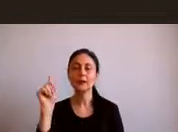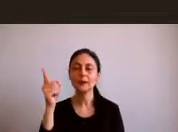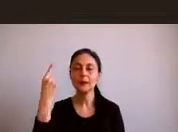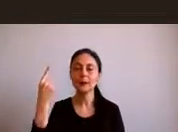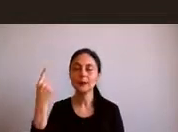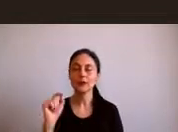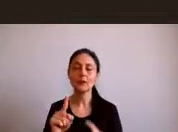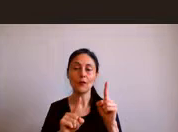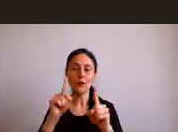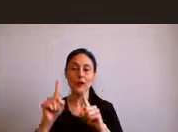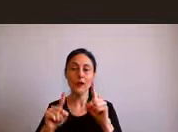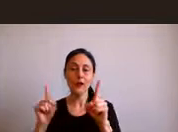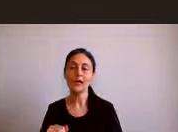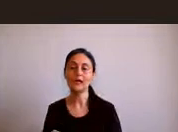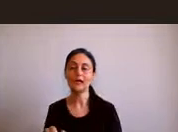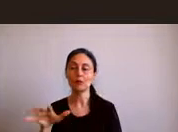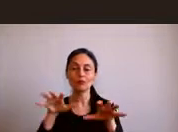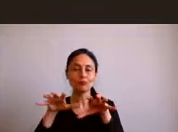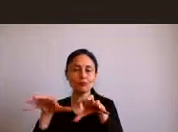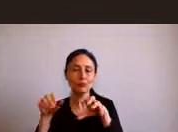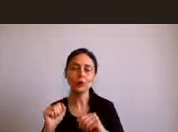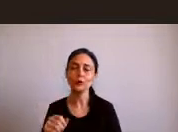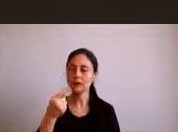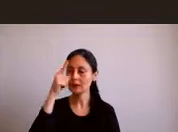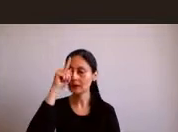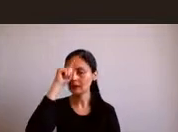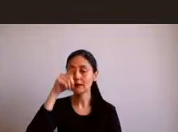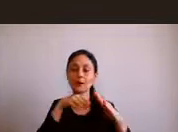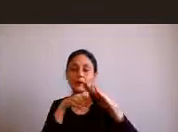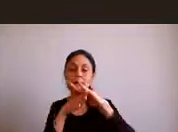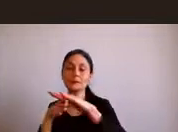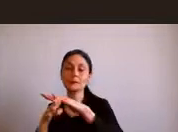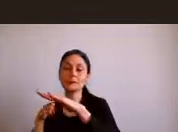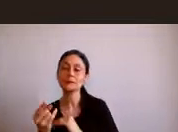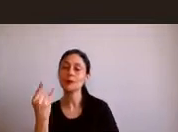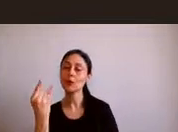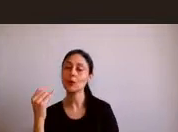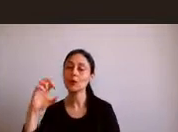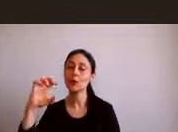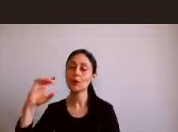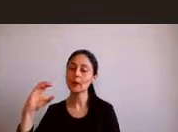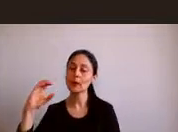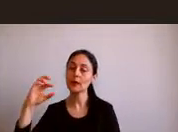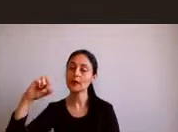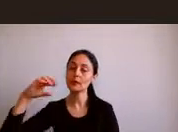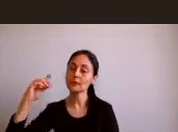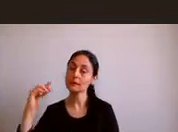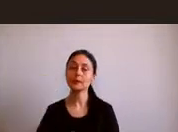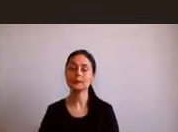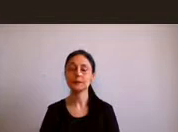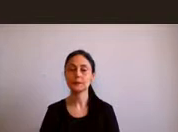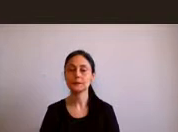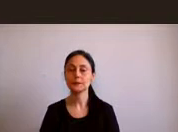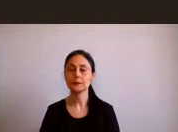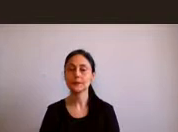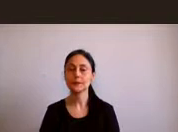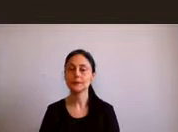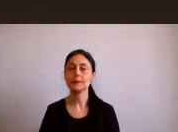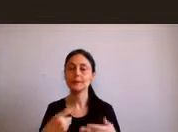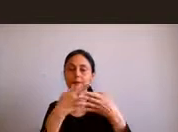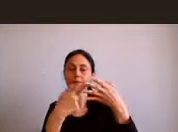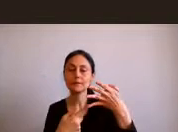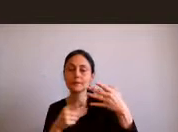aspectos generales de los pacientes críticos? Es que, bueno, primero son los pacientes que ingresan a estas unidades, que se hablan pacientes críticos,